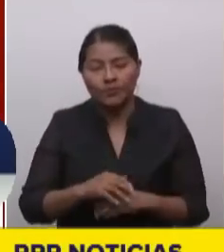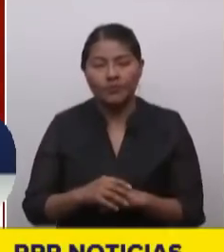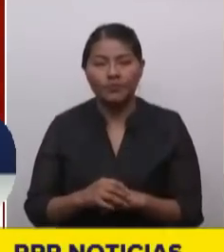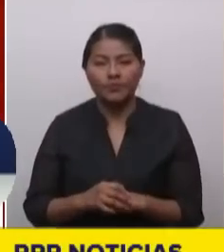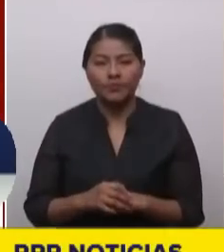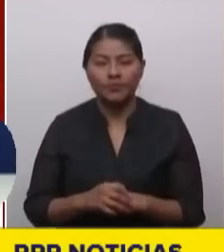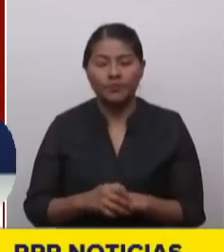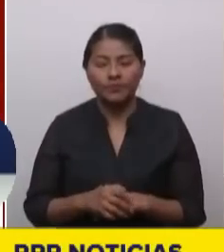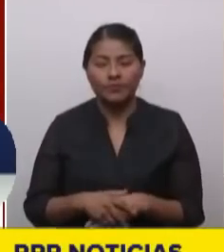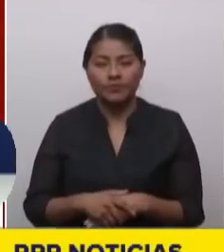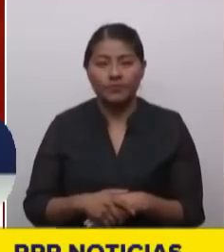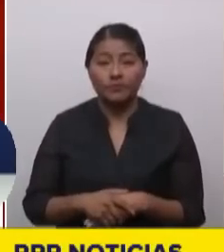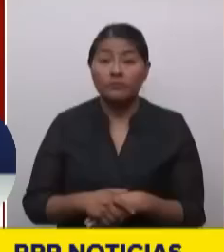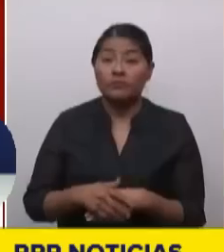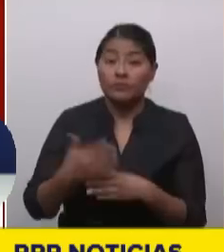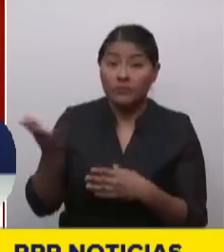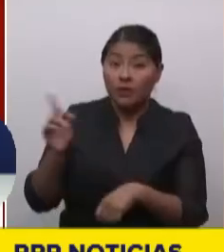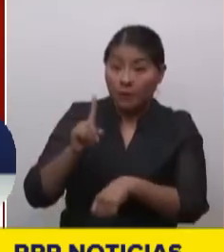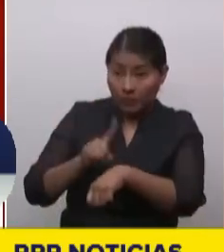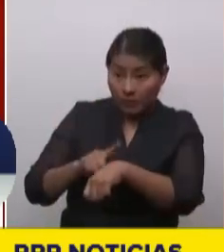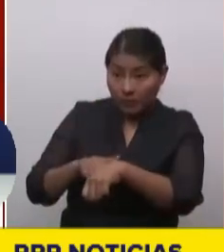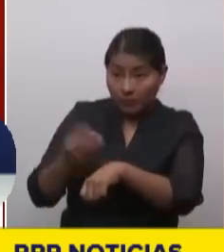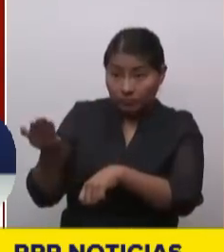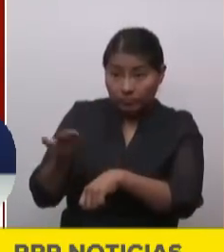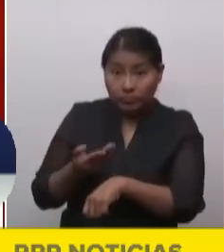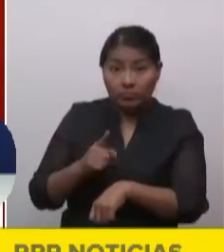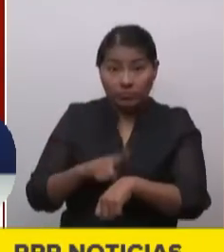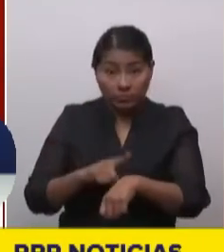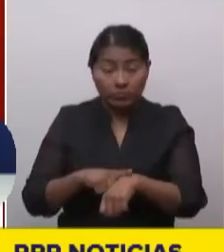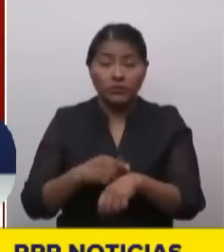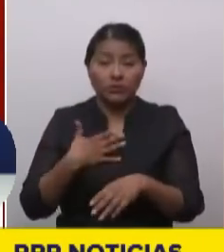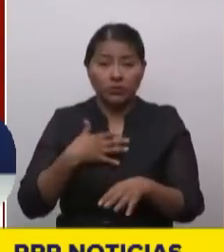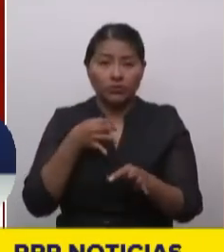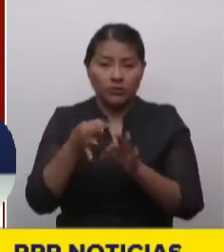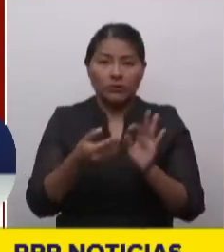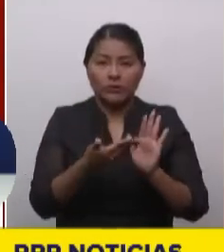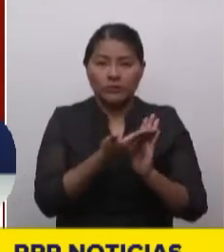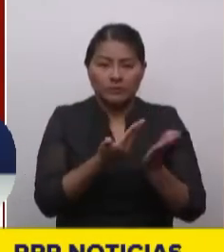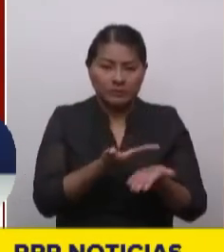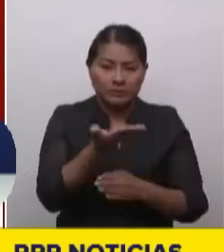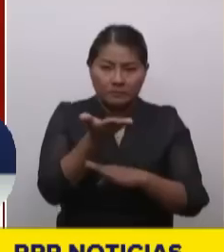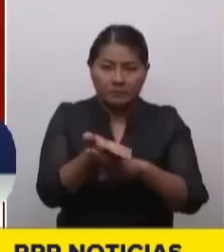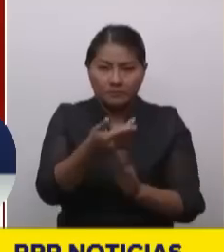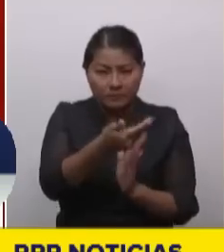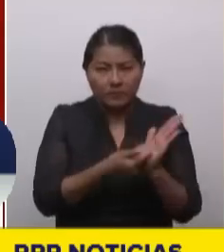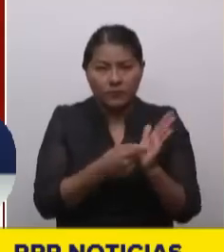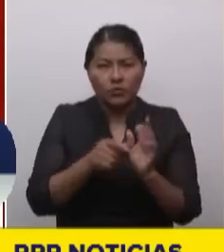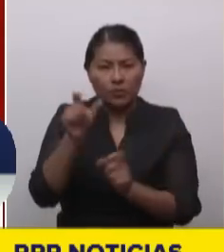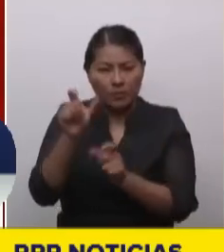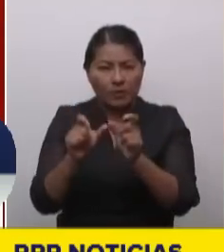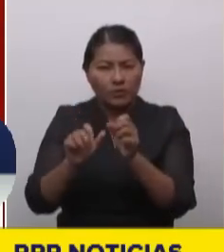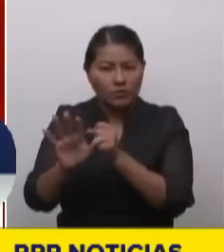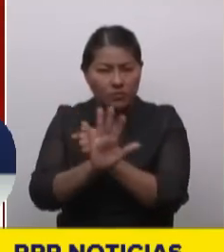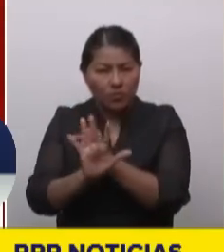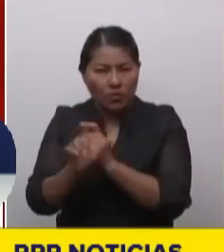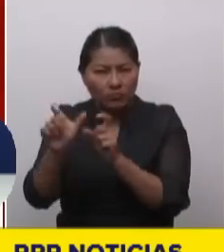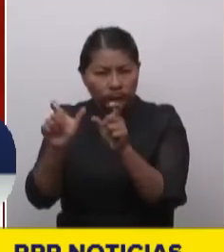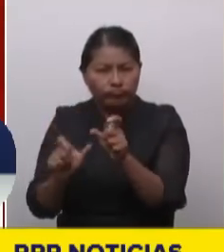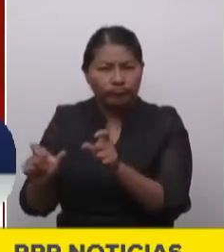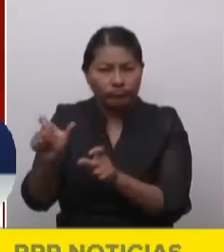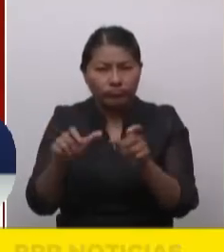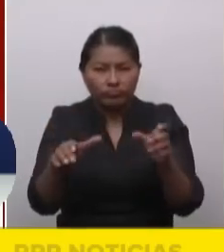Mire, ya que me da el tiempo, yo quiero plantear en Seguridad Ciudadana una propuesta, ¿ya? Que